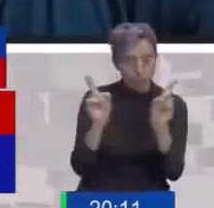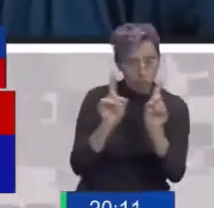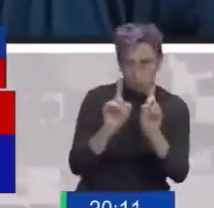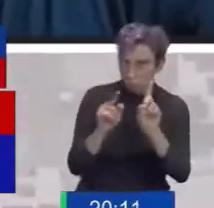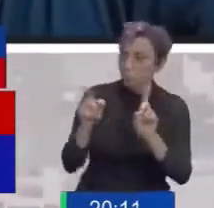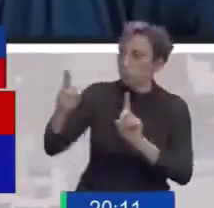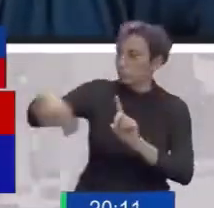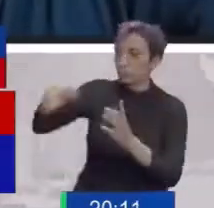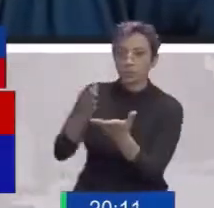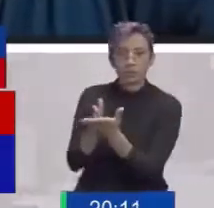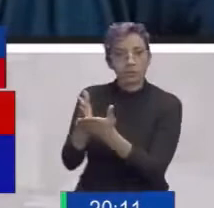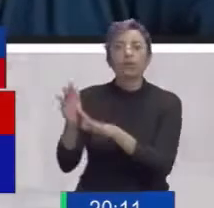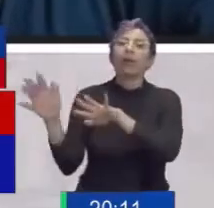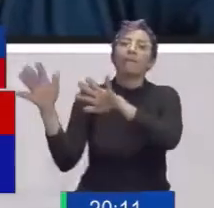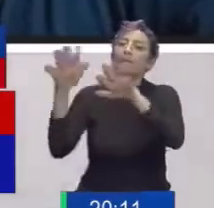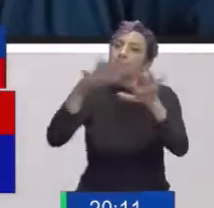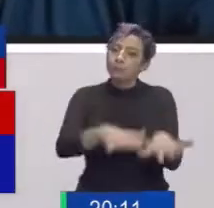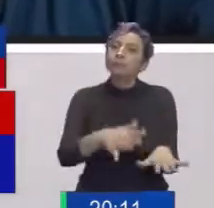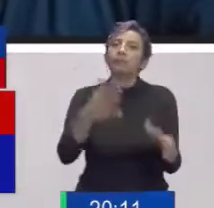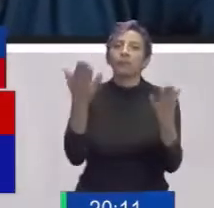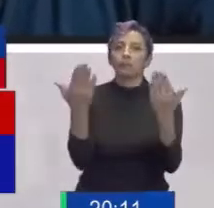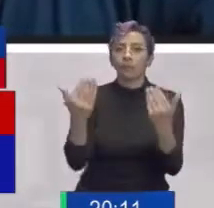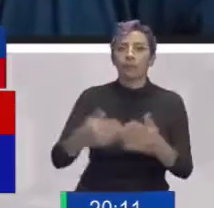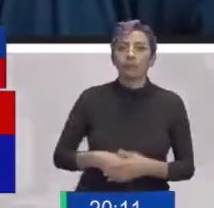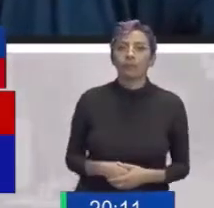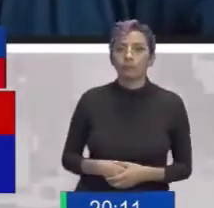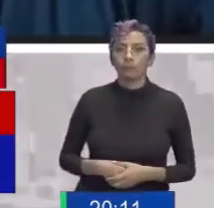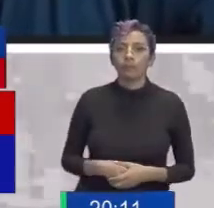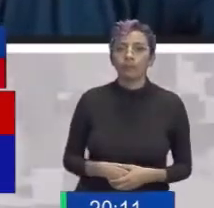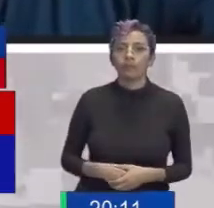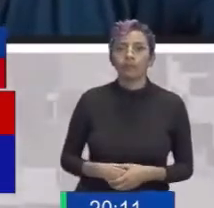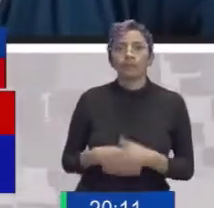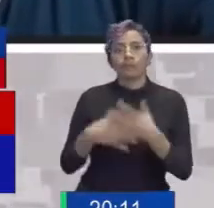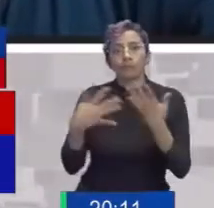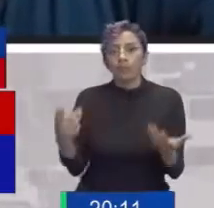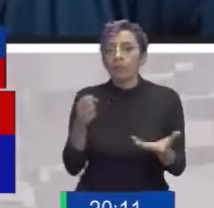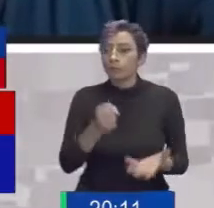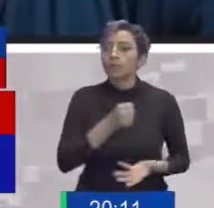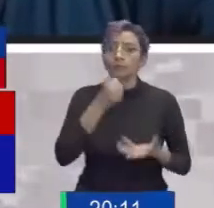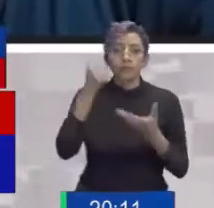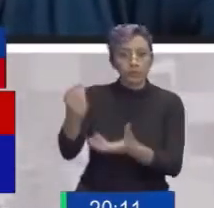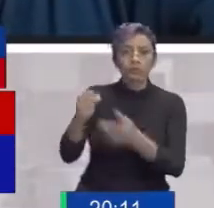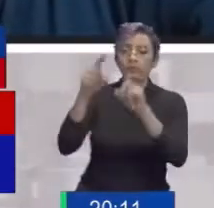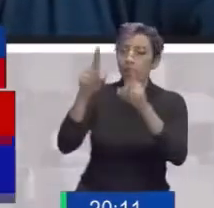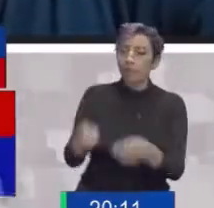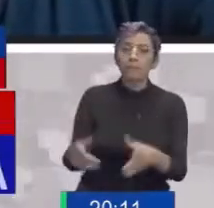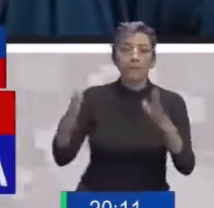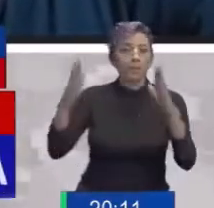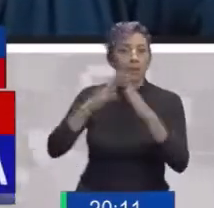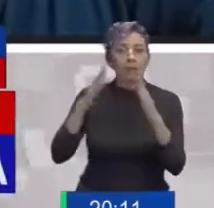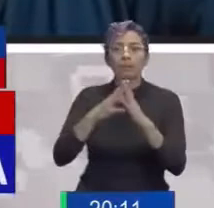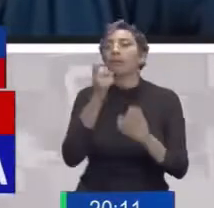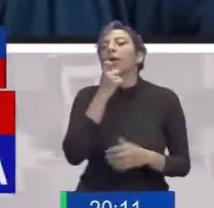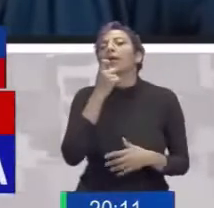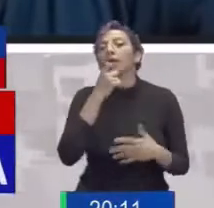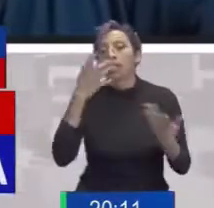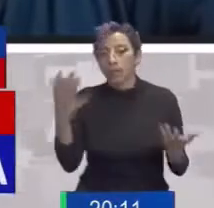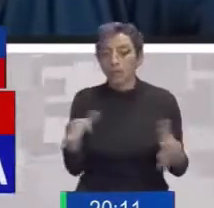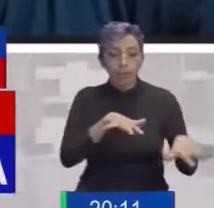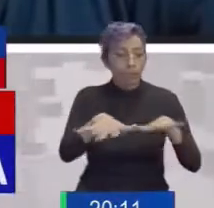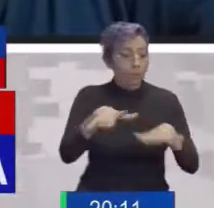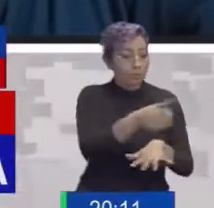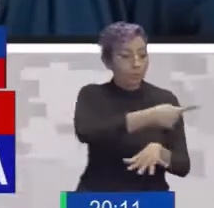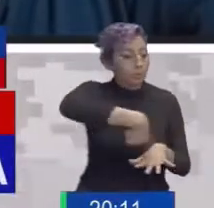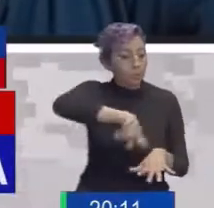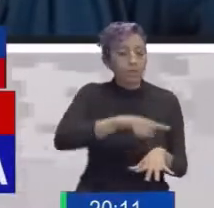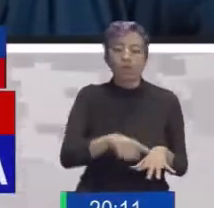la parte económica necesaria para la subsistencia de cualquier familia. Uh-huh. Subsidios habitacionales también, porque cuando viajan a otras ciudades tienen que